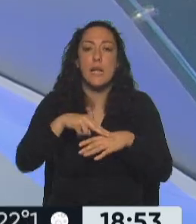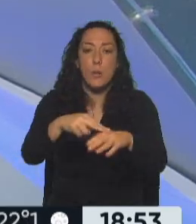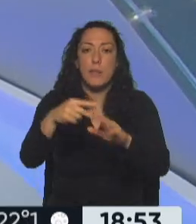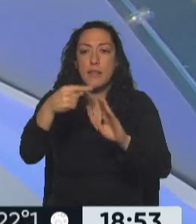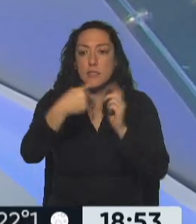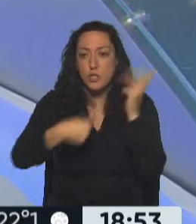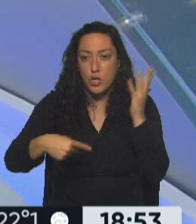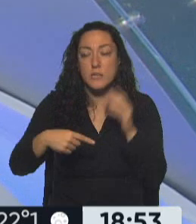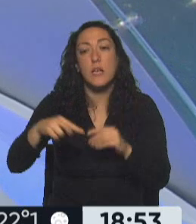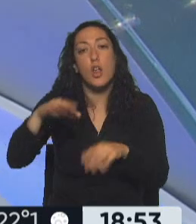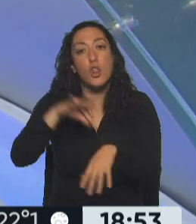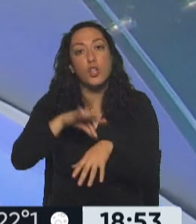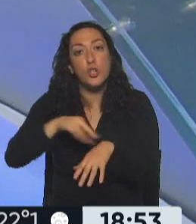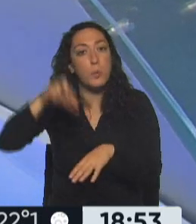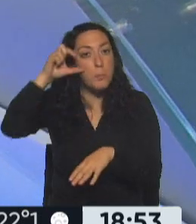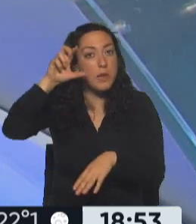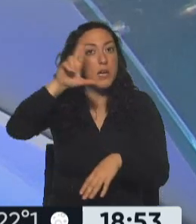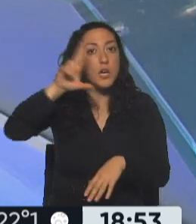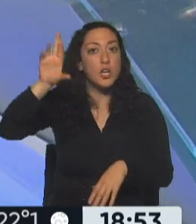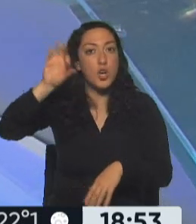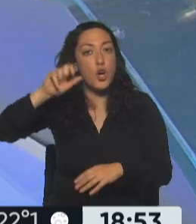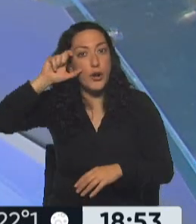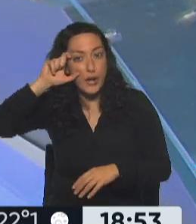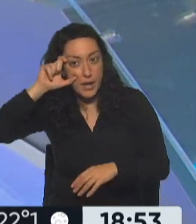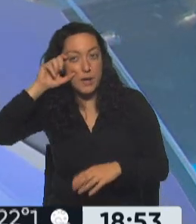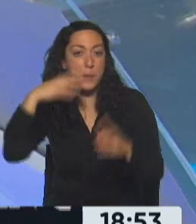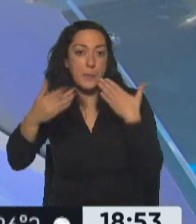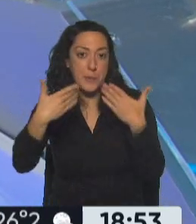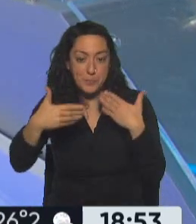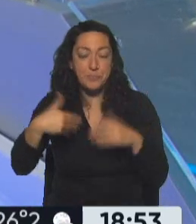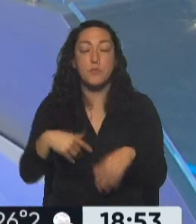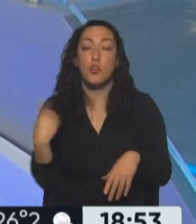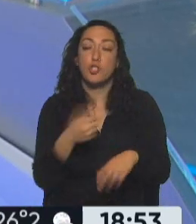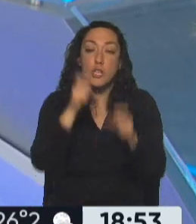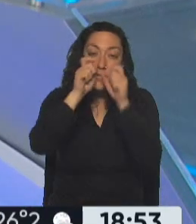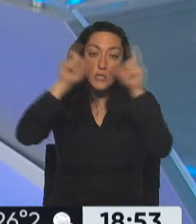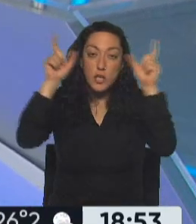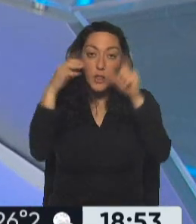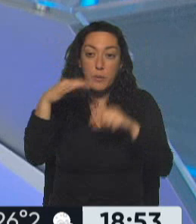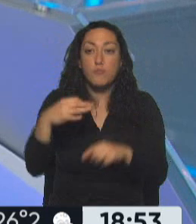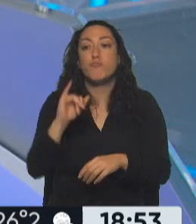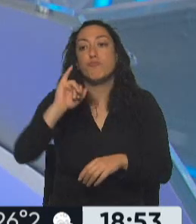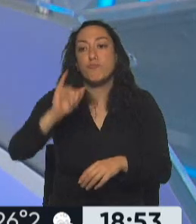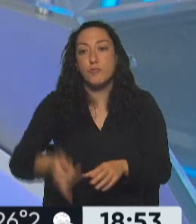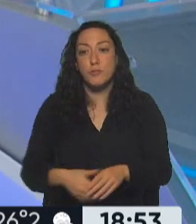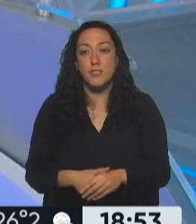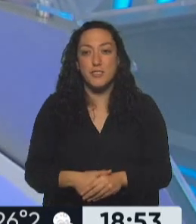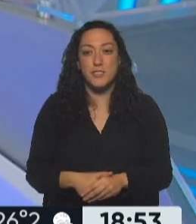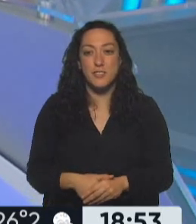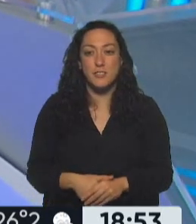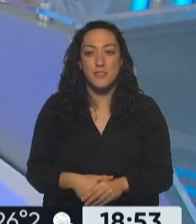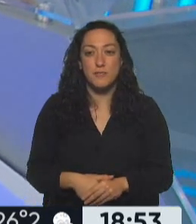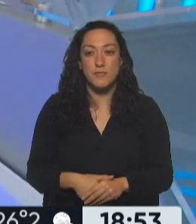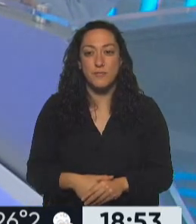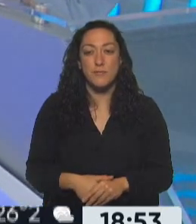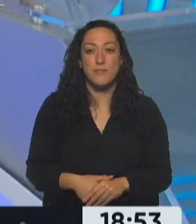con el doctor Sergio Perrone. Hola, doctor, ¿cómo le va? ¿Qué tal, Diana? Buenas tardes. Es así, entonces, ¿no? Tenemos que prestar atención. Sí. Más que preocuparnos. A principio de